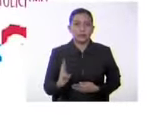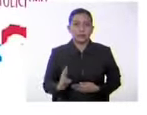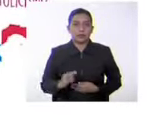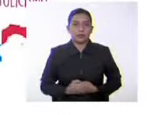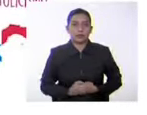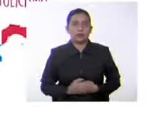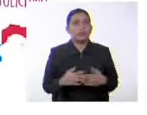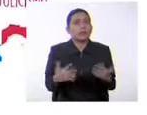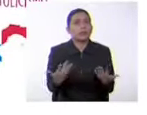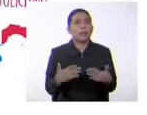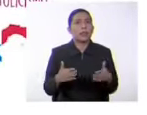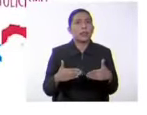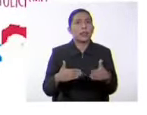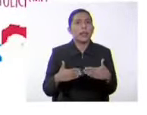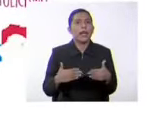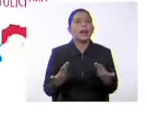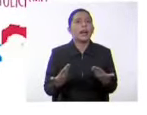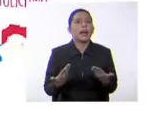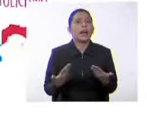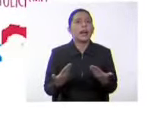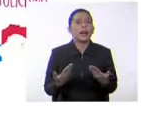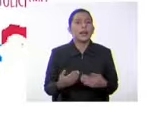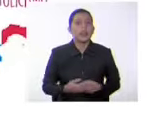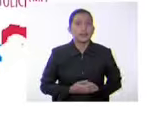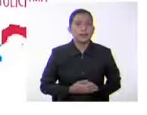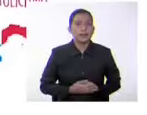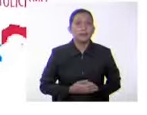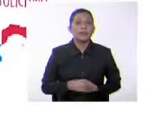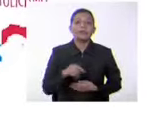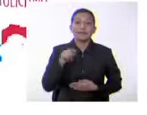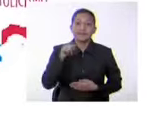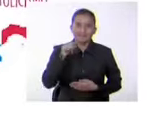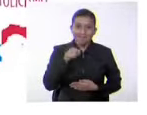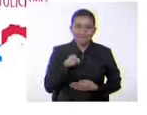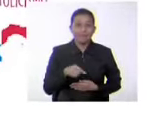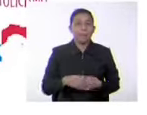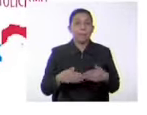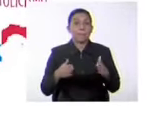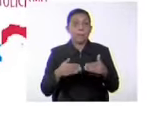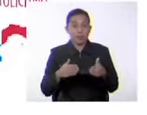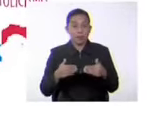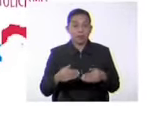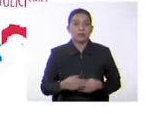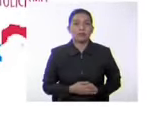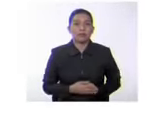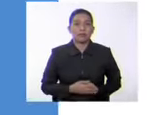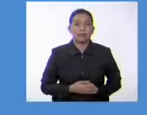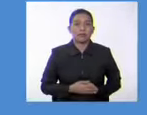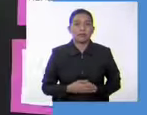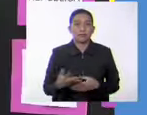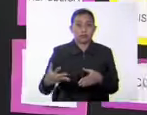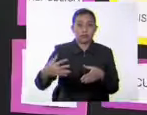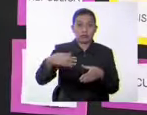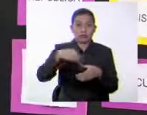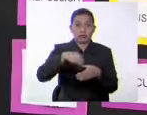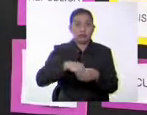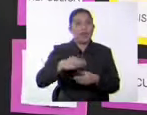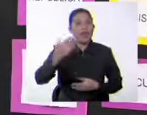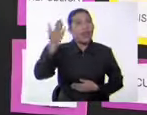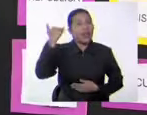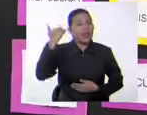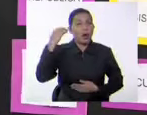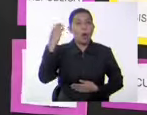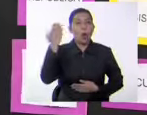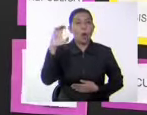pasaba con Panamá? Nos vamos a preguntar. Pues les cuento que precisamente Panamá pertenecía a la Gran Colombia, y la Gran Colombia,